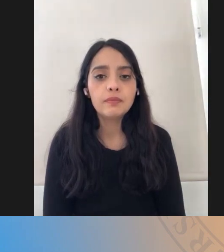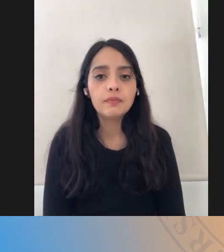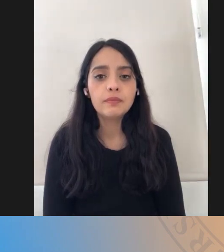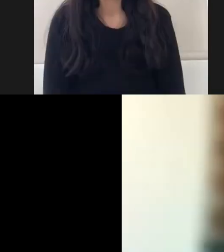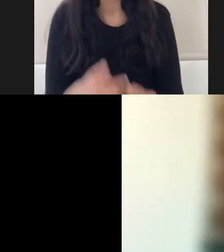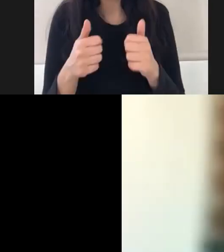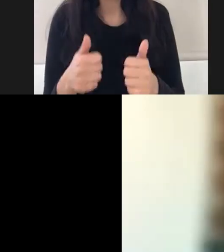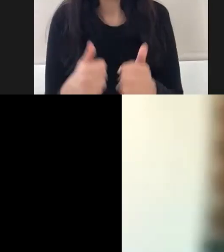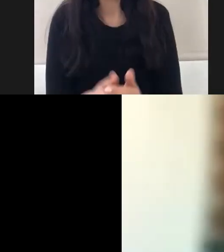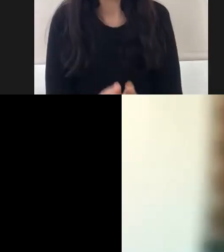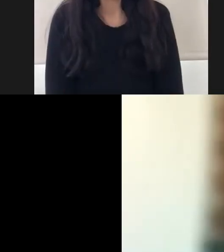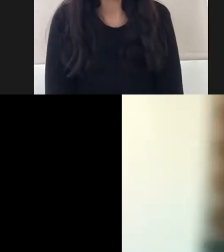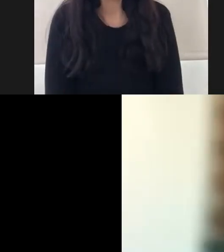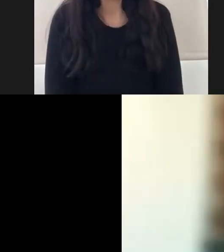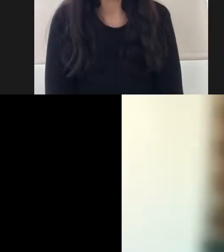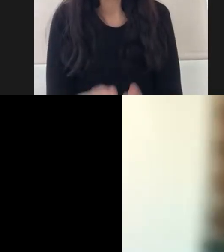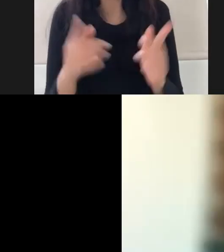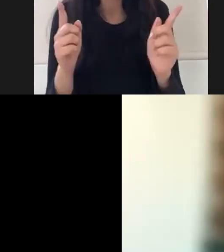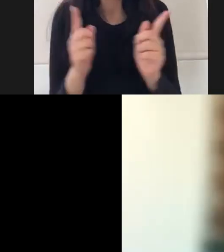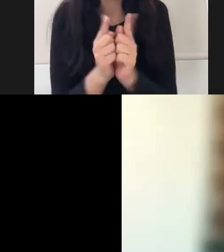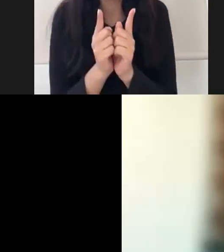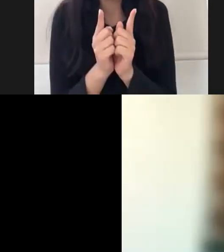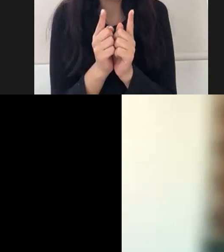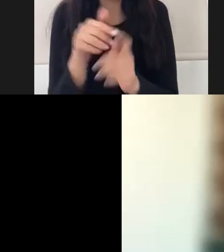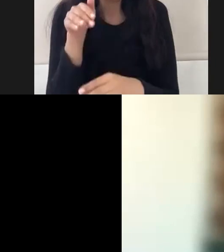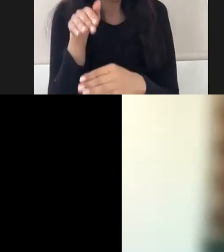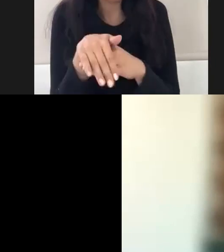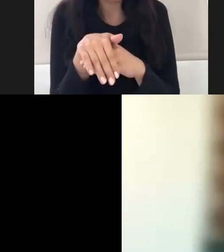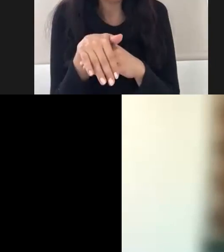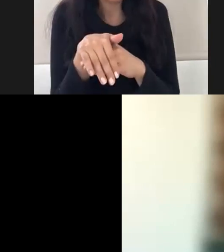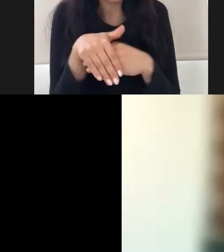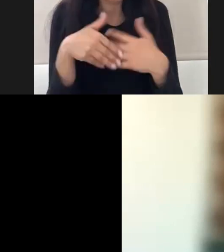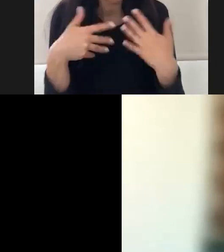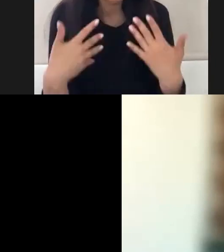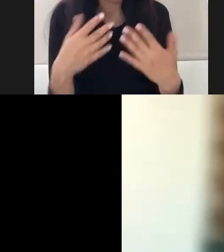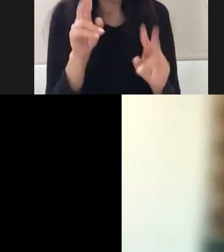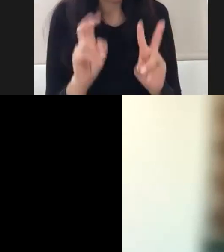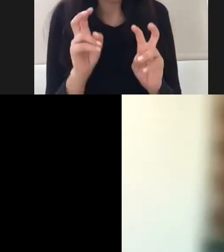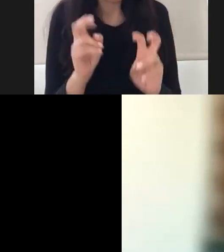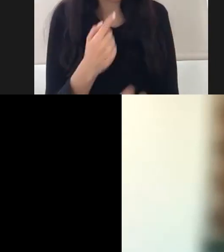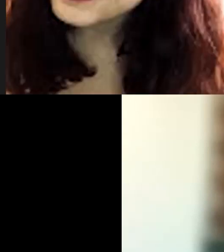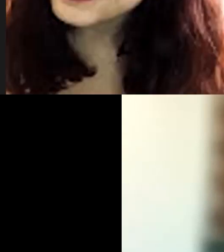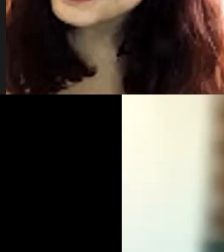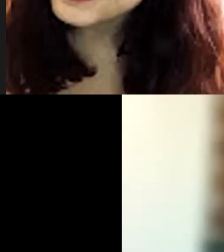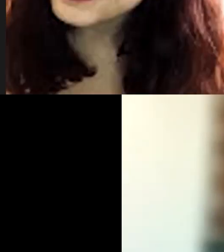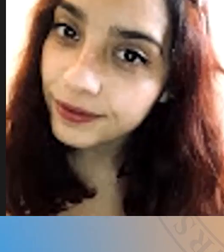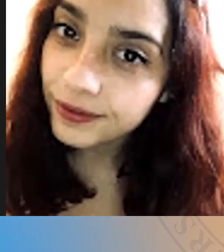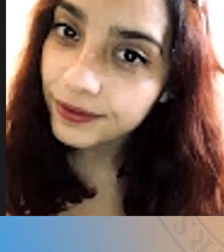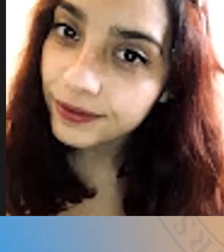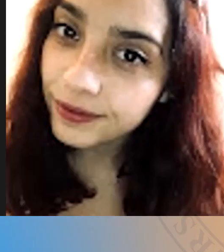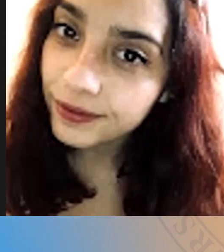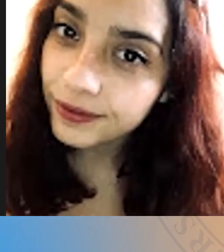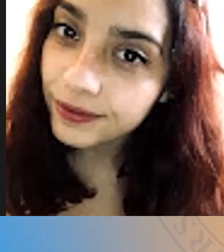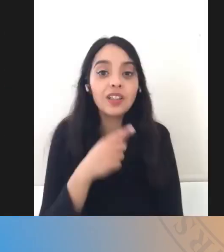Bien. Se nos hizo cortita la tarde, la verdad, temas muy interesantes que sin duda tenemos